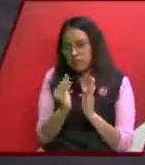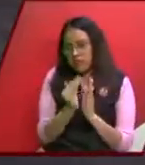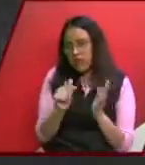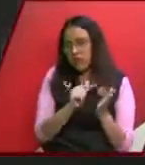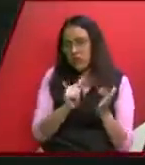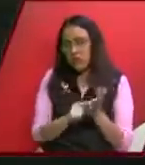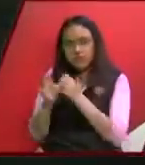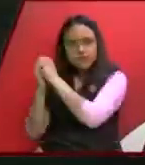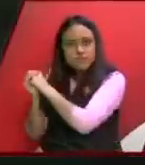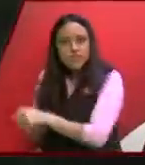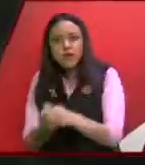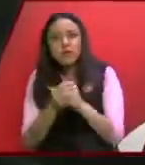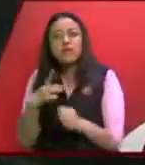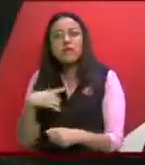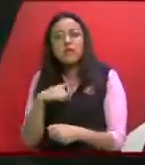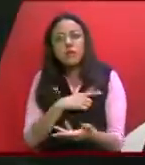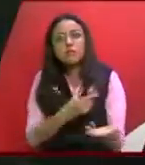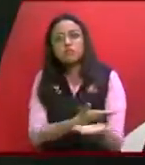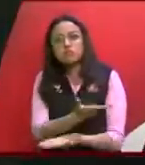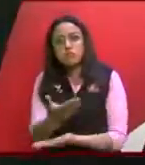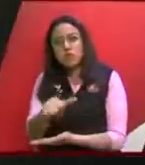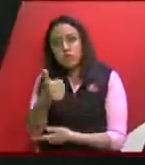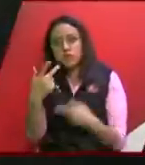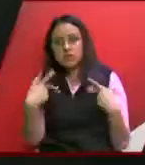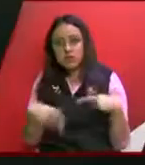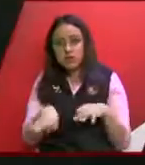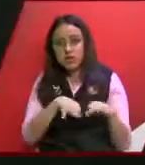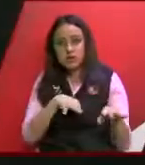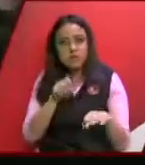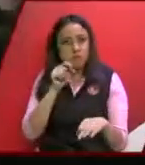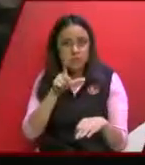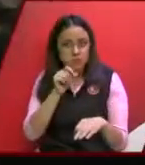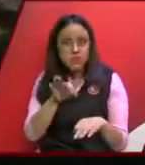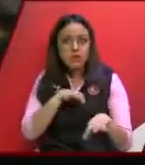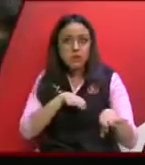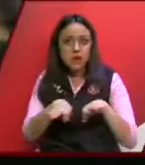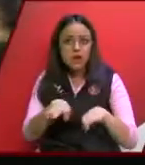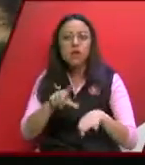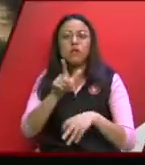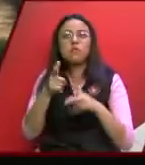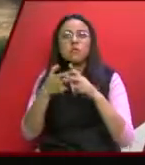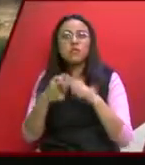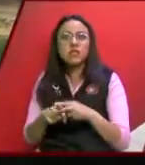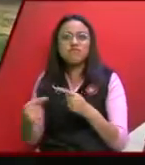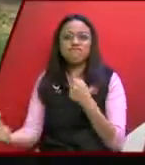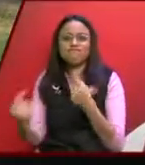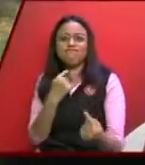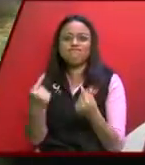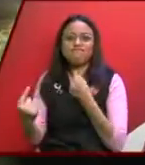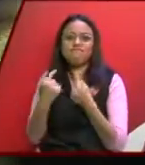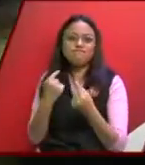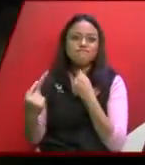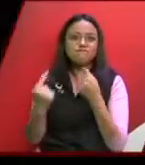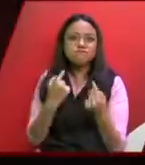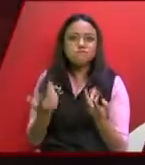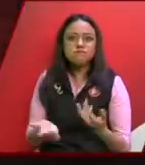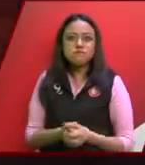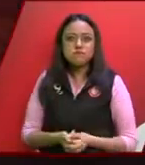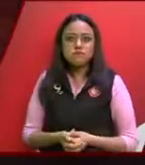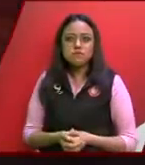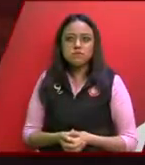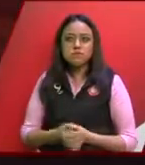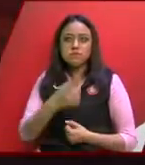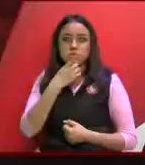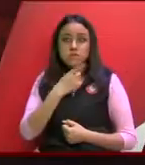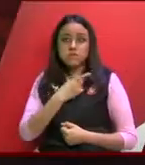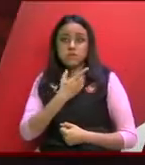béisbol, donde debían compartir la vivienda con otro trabajador de la liga, quien pronto comenzó a atacarlos. Empezó a hablar con